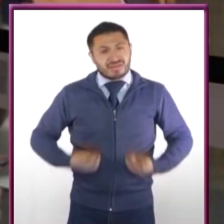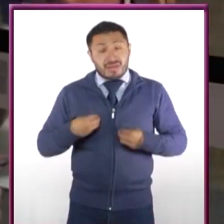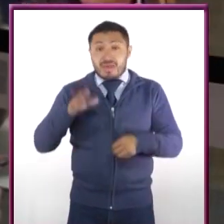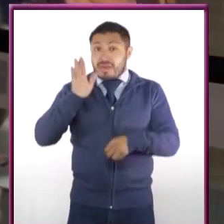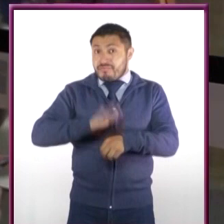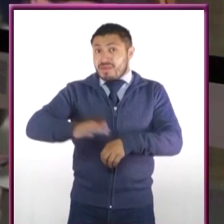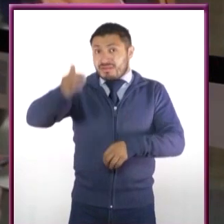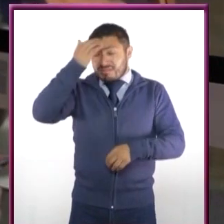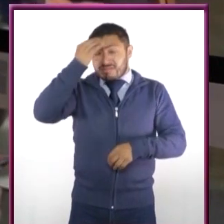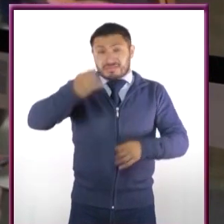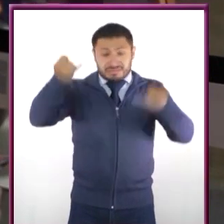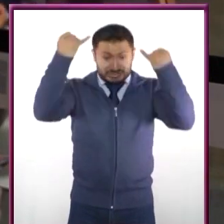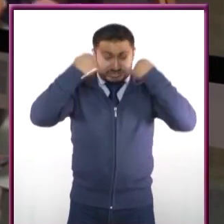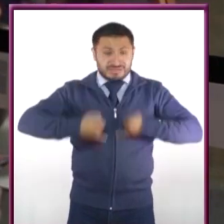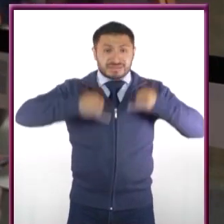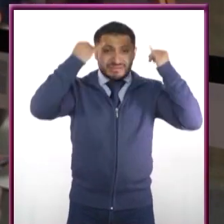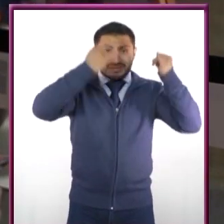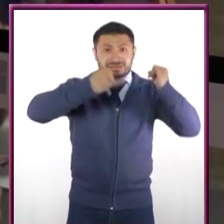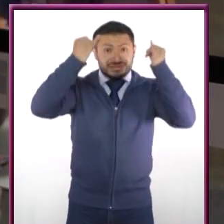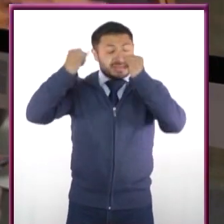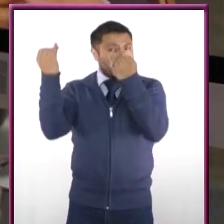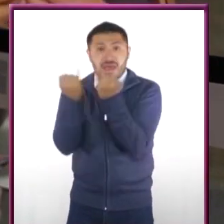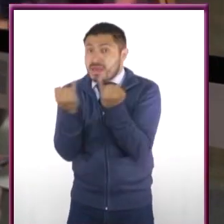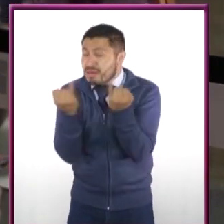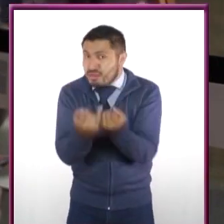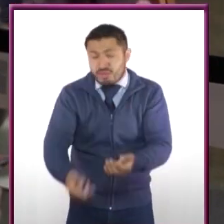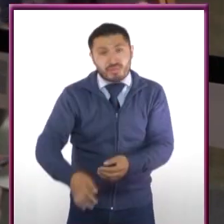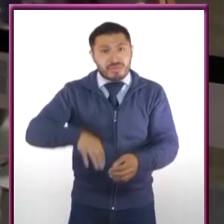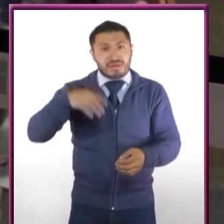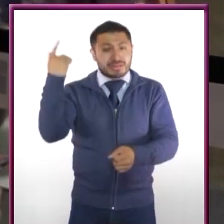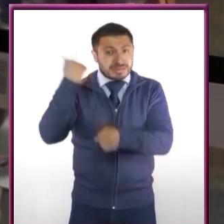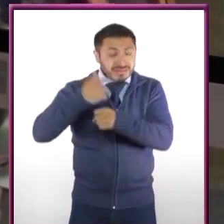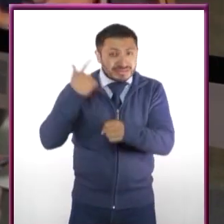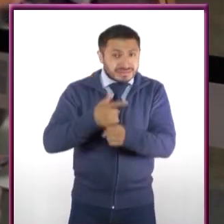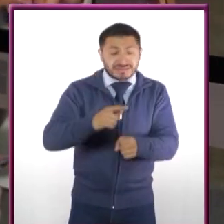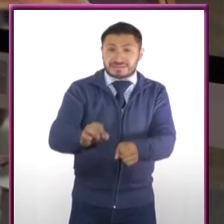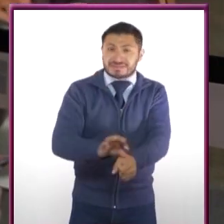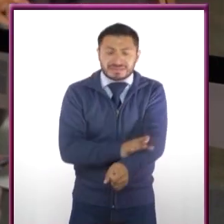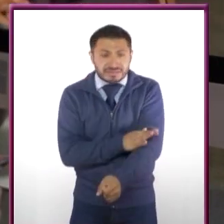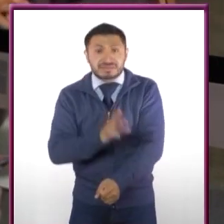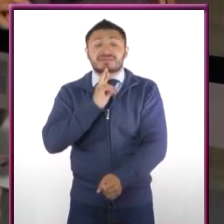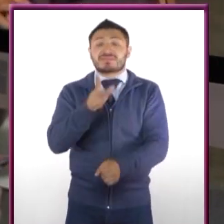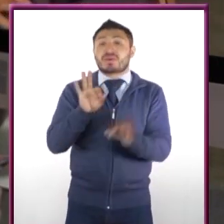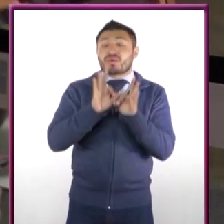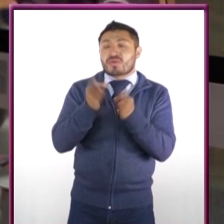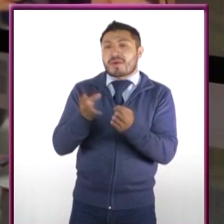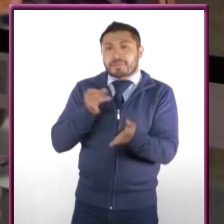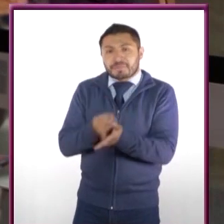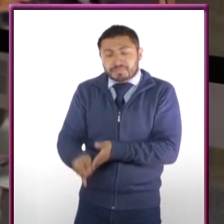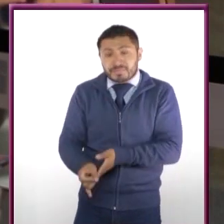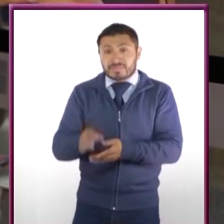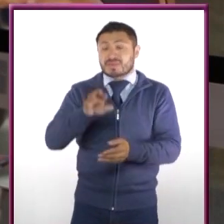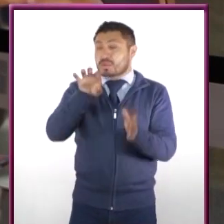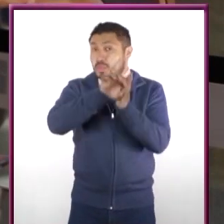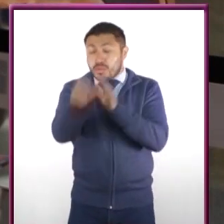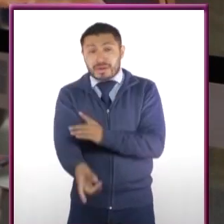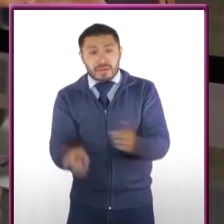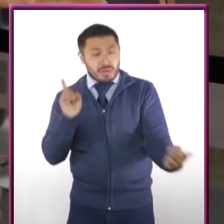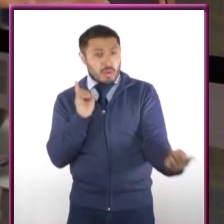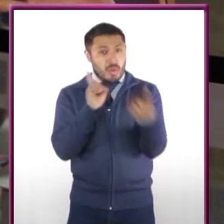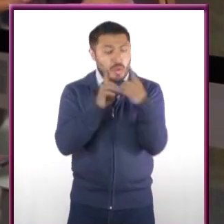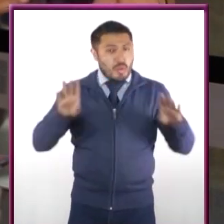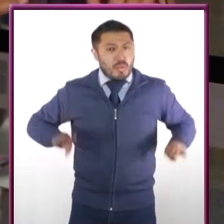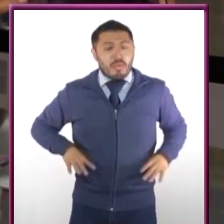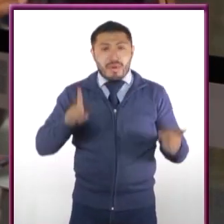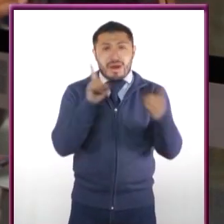mayor conocimiento de uno mismo y de sus emociones, puedes tomar mejores decisiones. Una decisión de mejor pareja, cuando dejar a la pareja